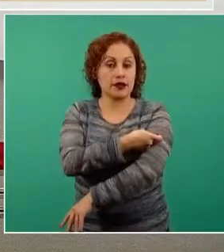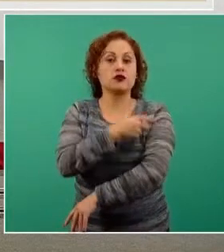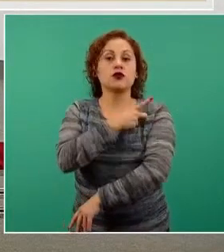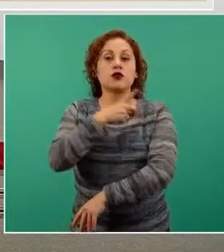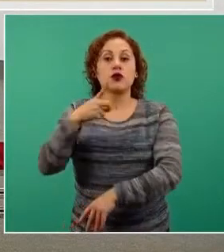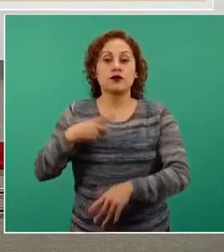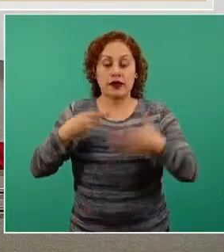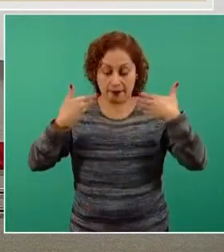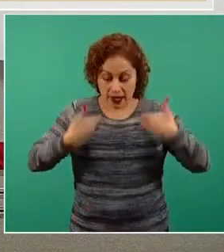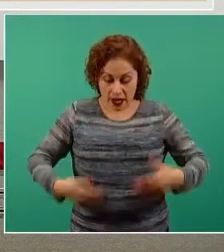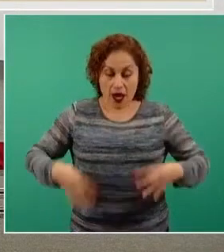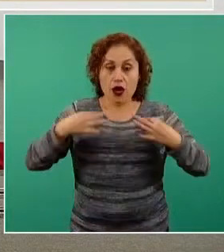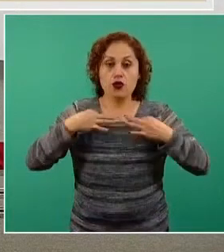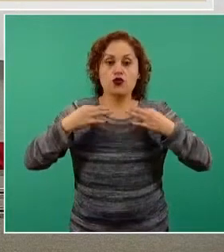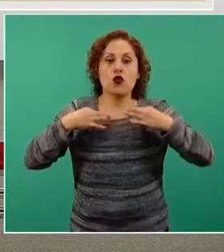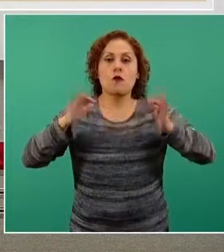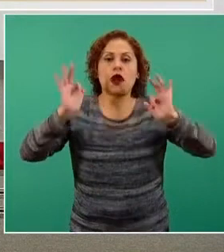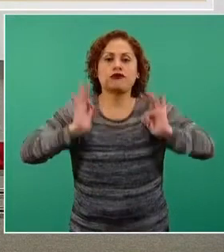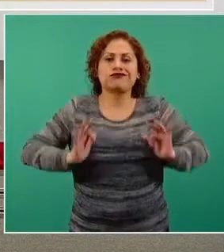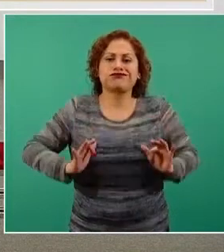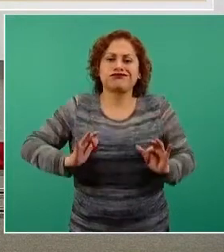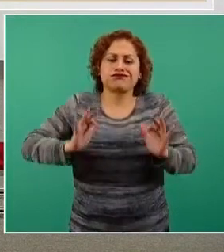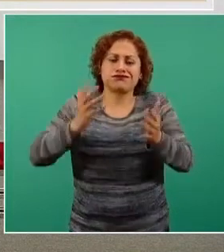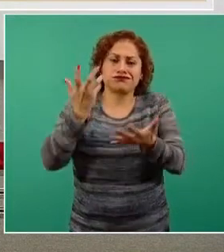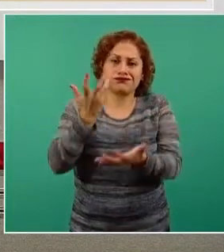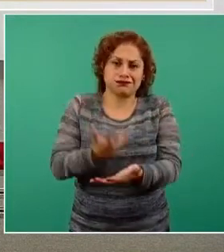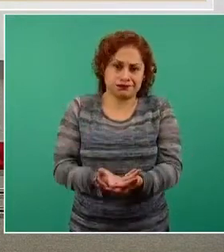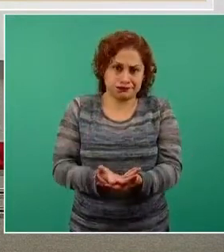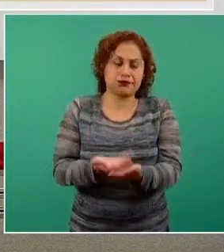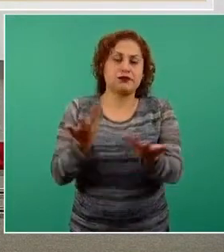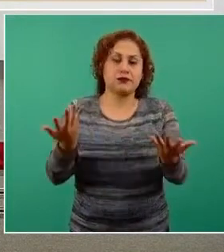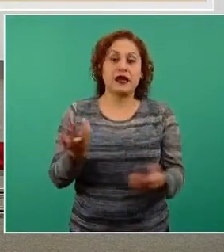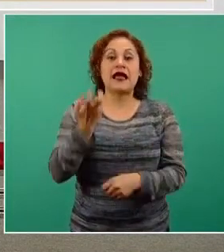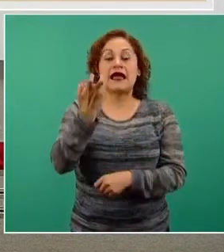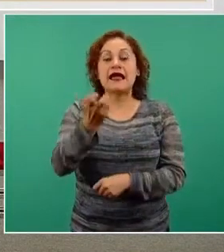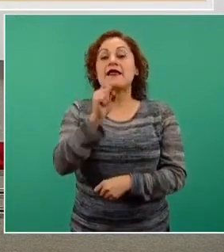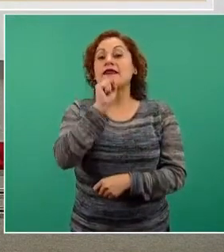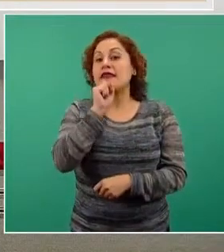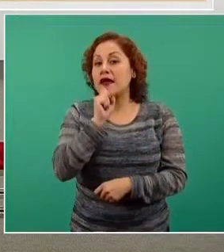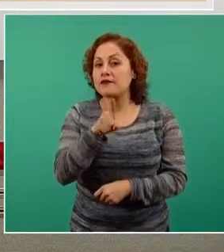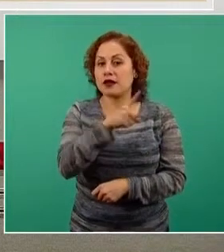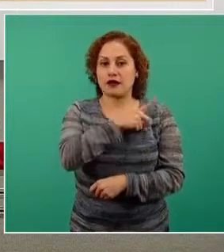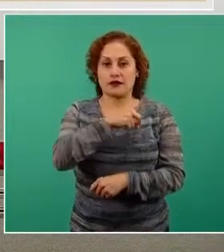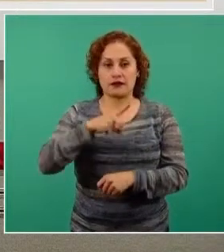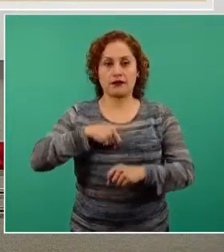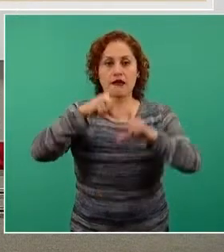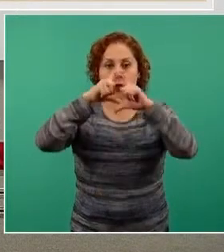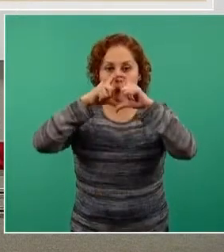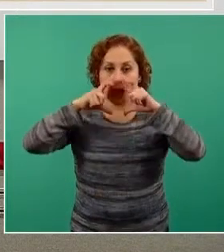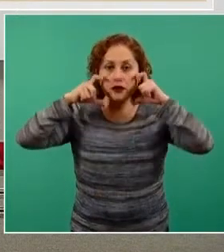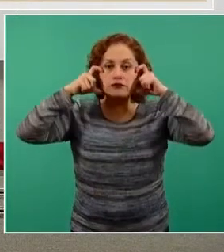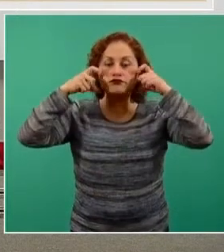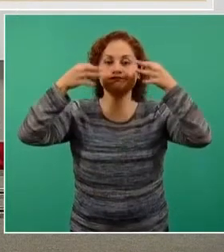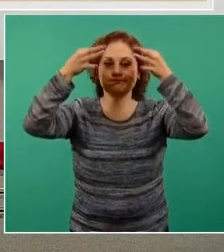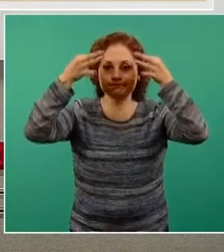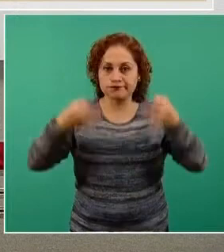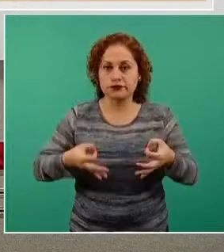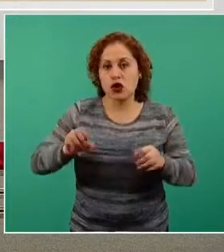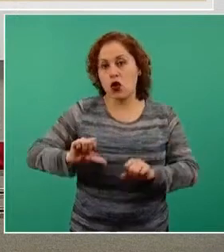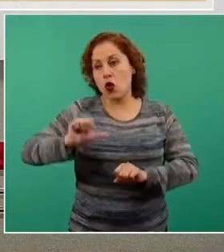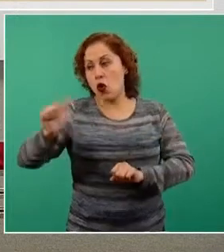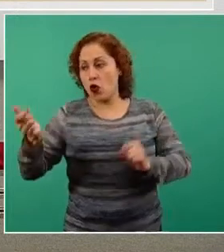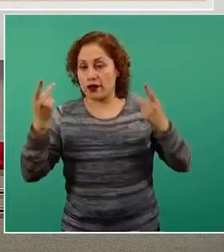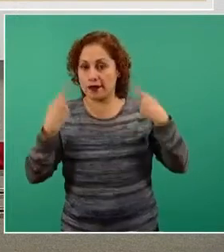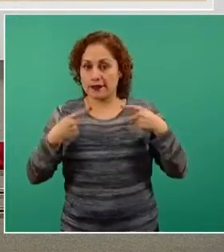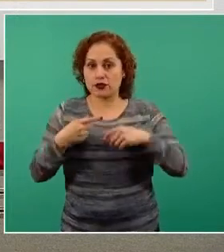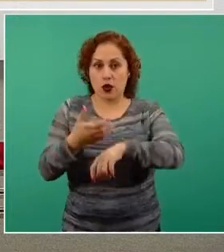del cubreboca. Eso es muy importante, el uso correcto, así también como las personas que les dan este acompañamiento